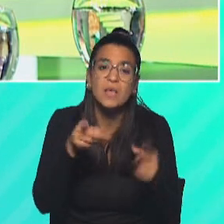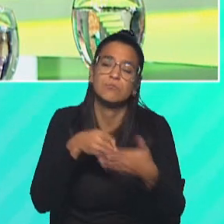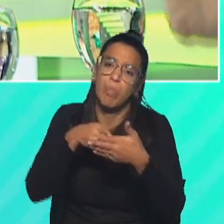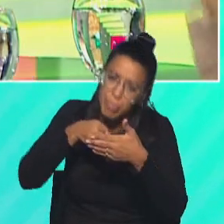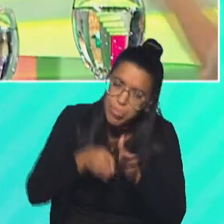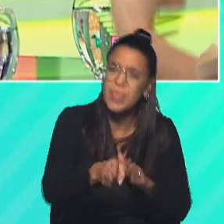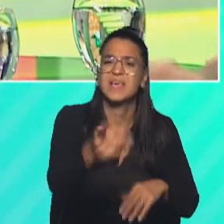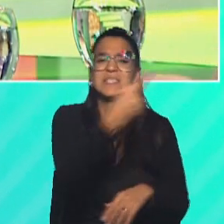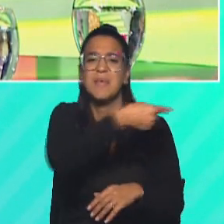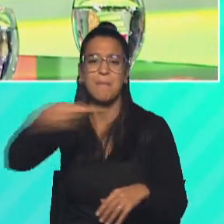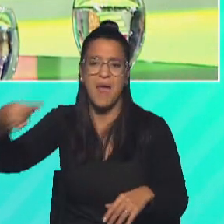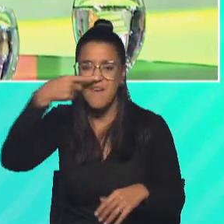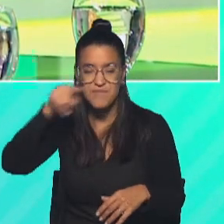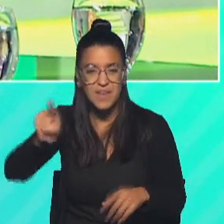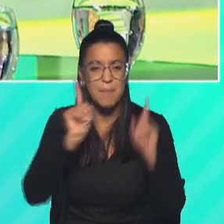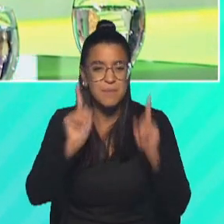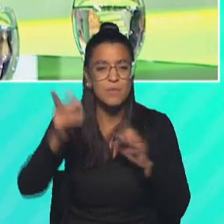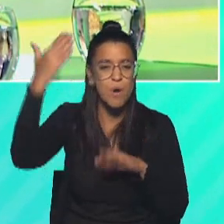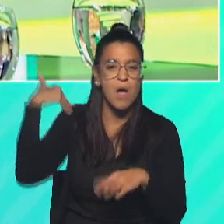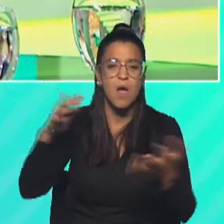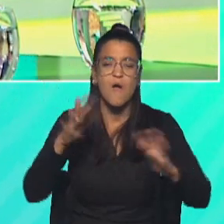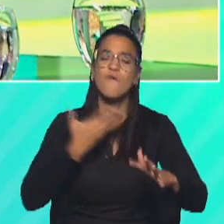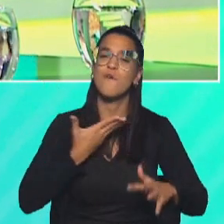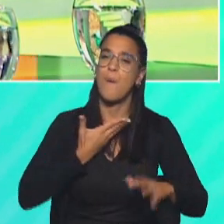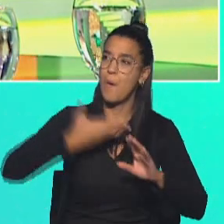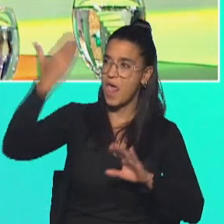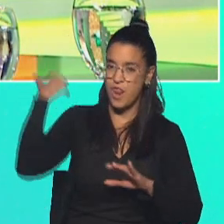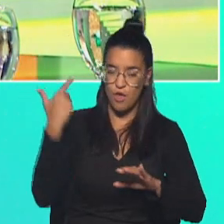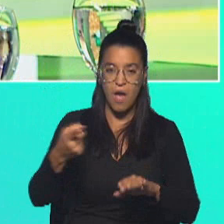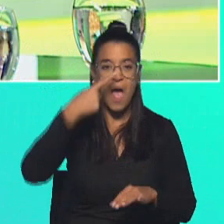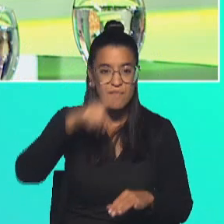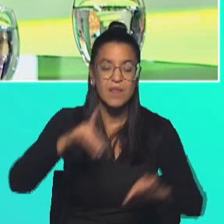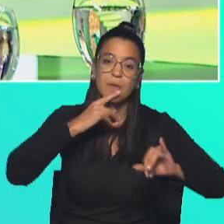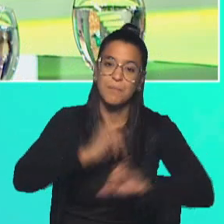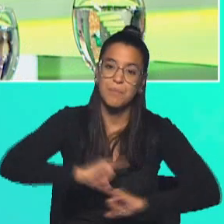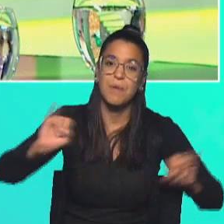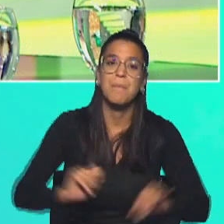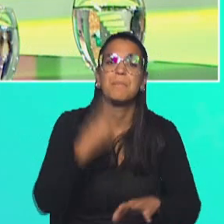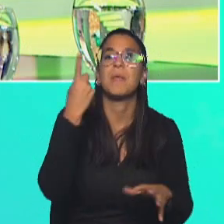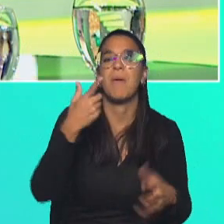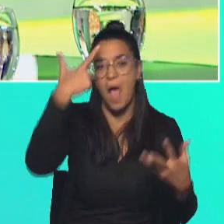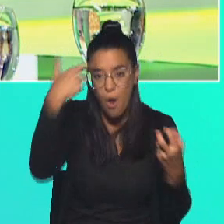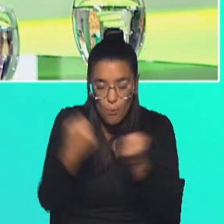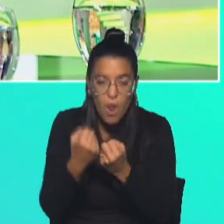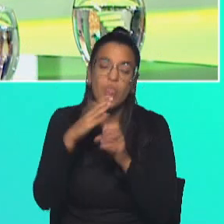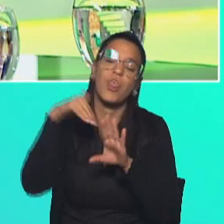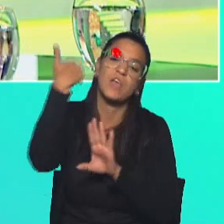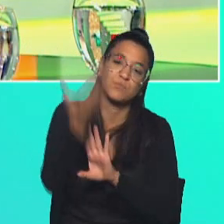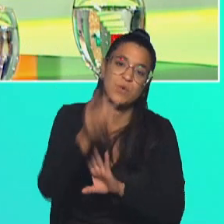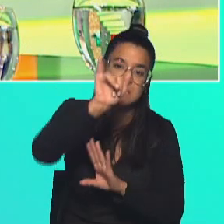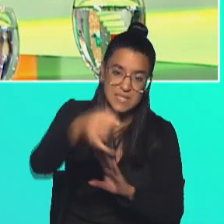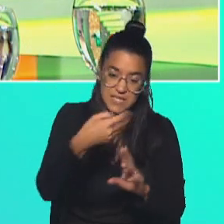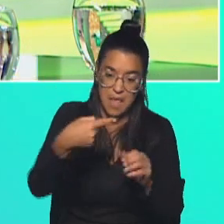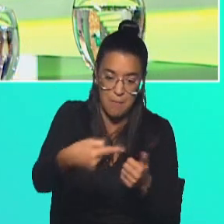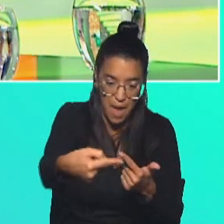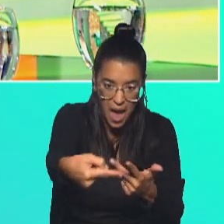destrabó esa semana final, ¿se acuerdan? De principios de febrero, que finalmente se anuncia ese primer entendimiento y después, bueno, llegó semanas